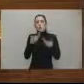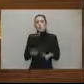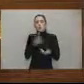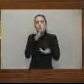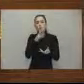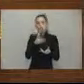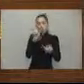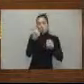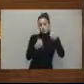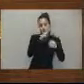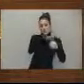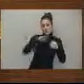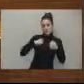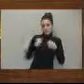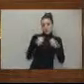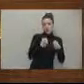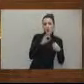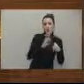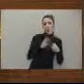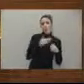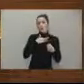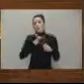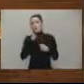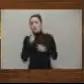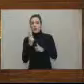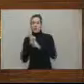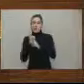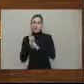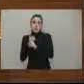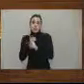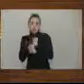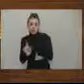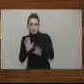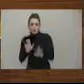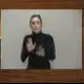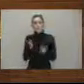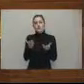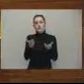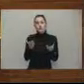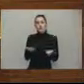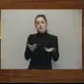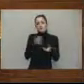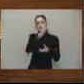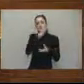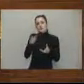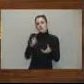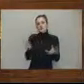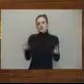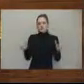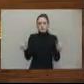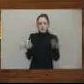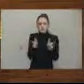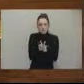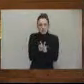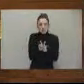utilizar el vehículo privado o simplemente porque no se desplacen, pero no hay ninguna caída de población que justifique precisamente